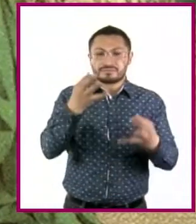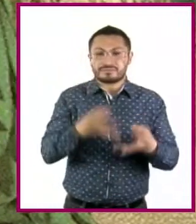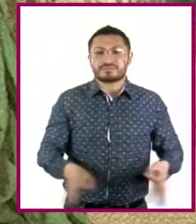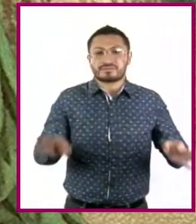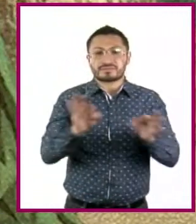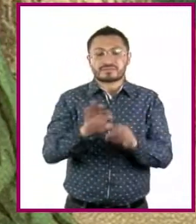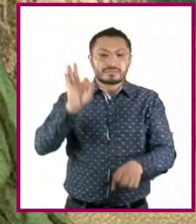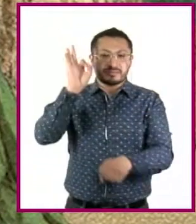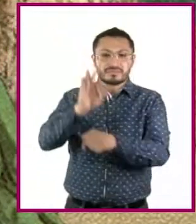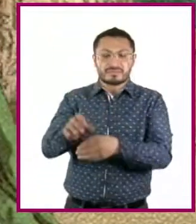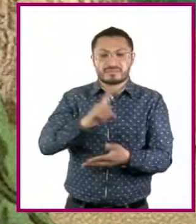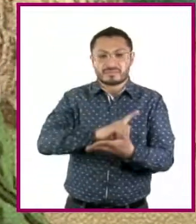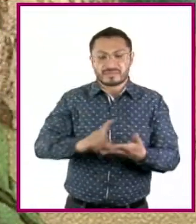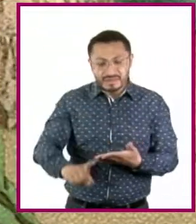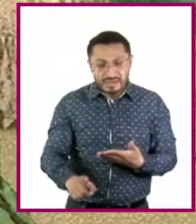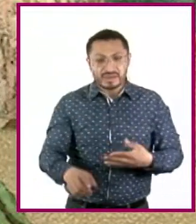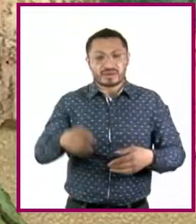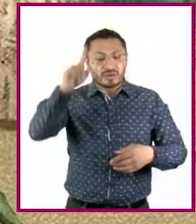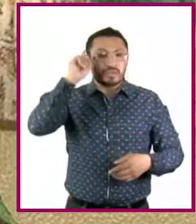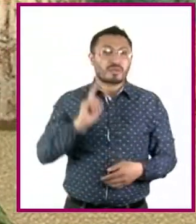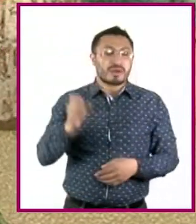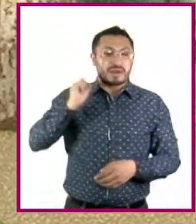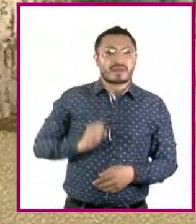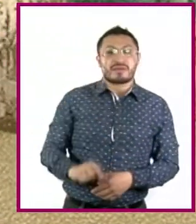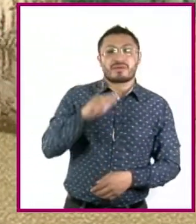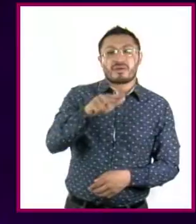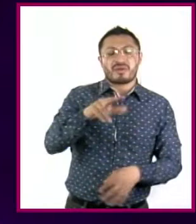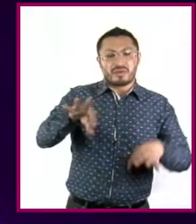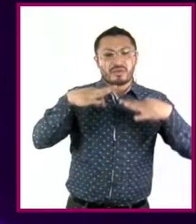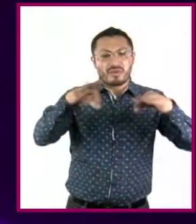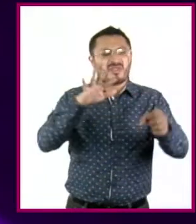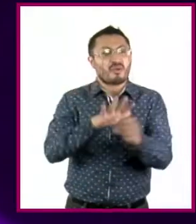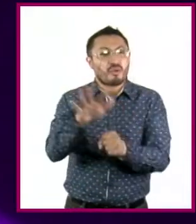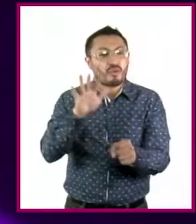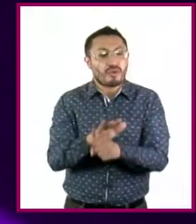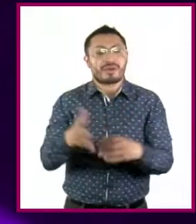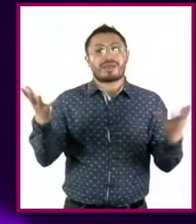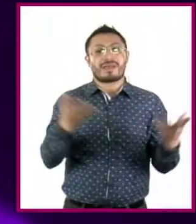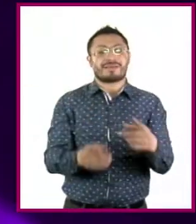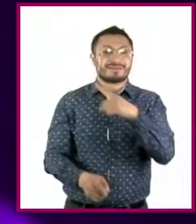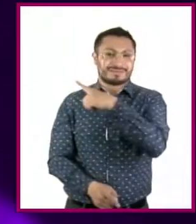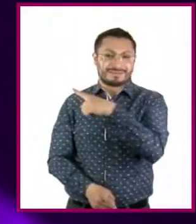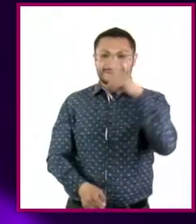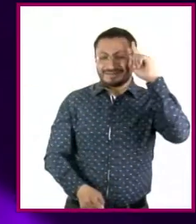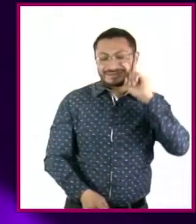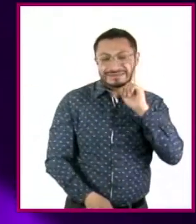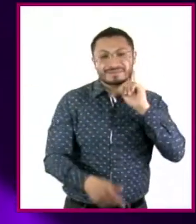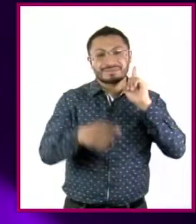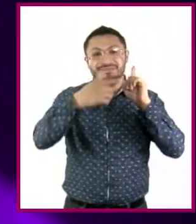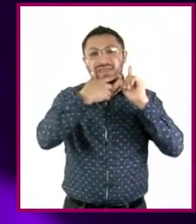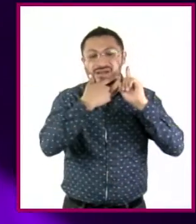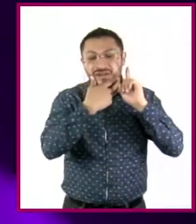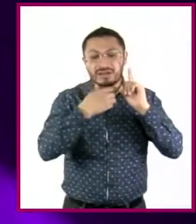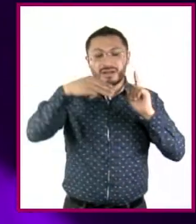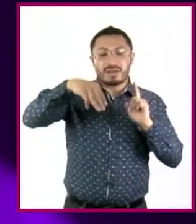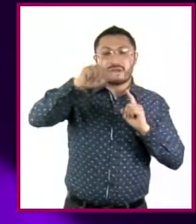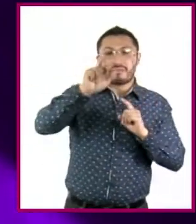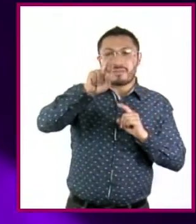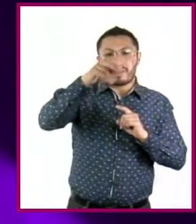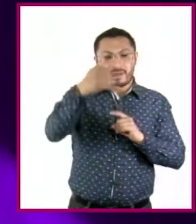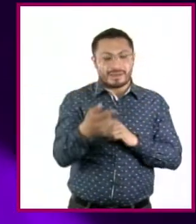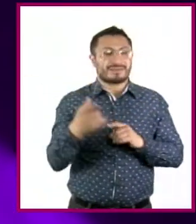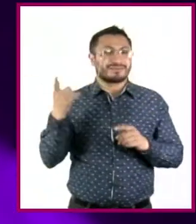los derechos de la mujer durante el siglo XVIII fue hecha por la escritora inglesa Mary Wollstonecraft,